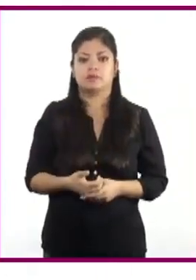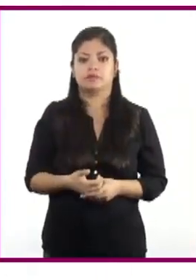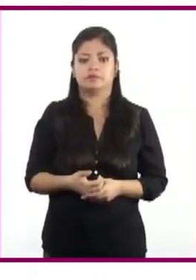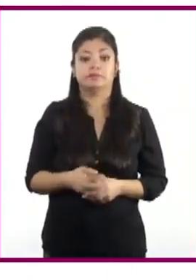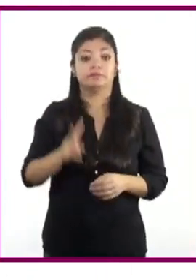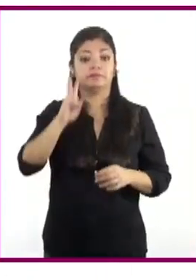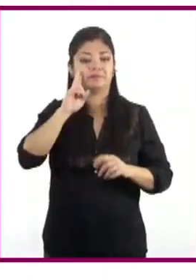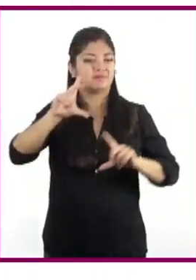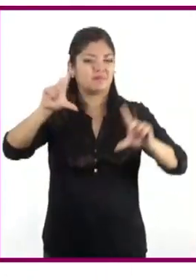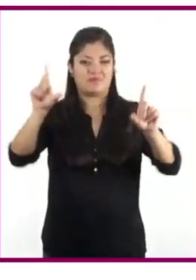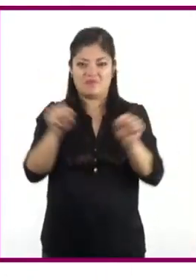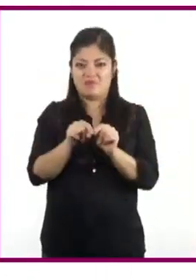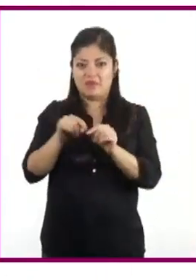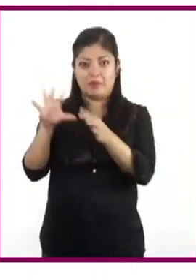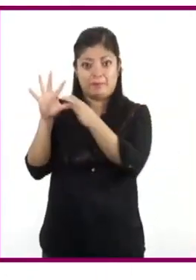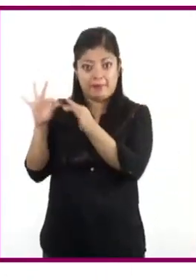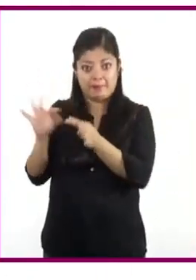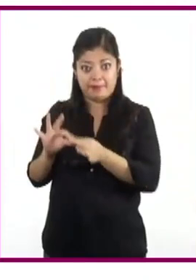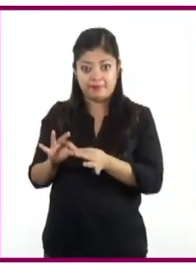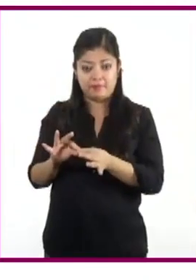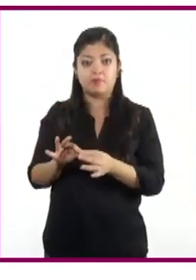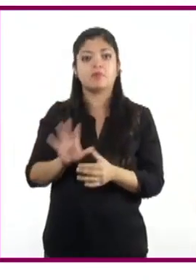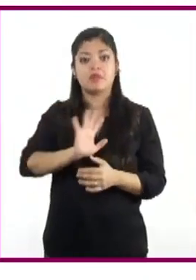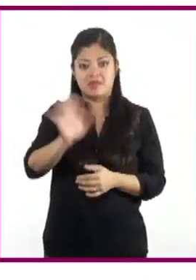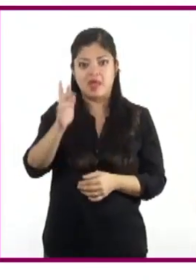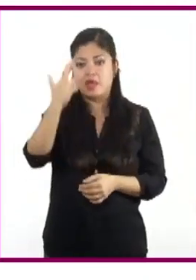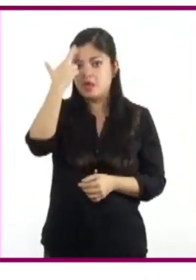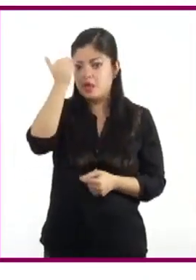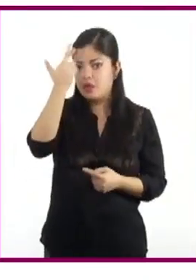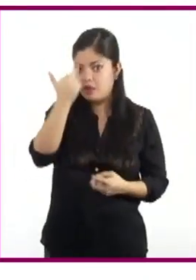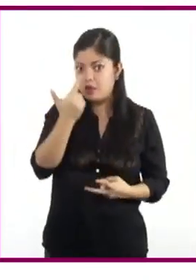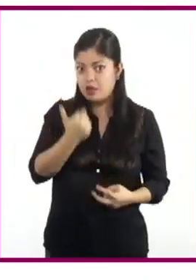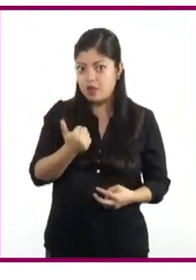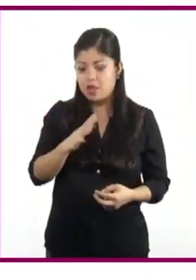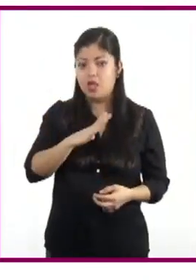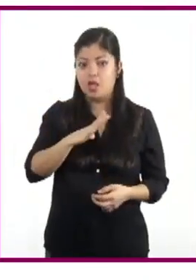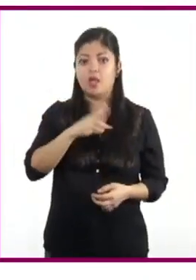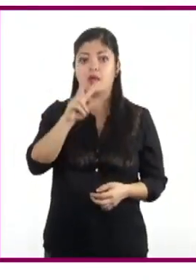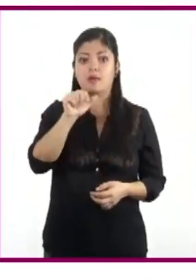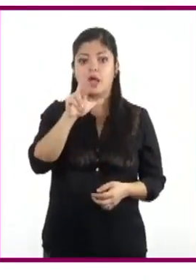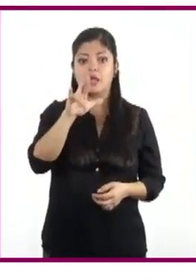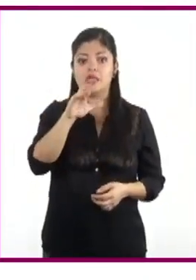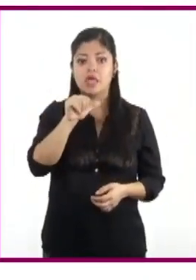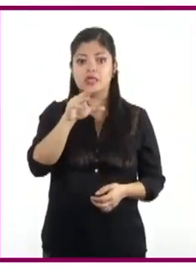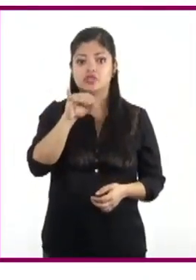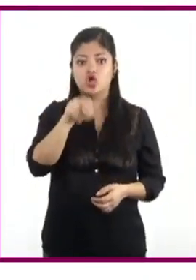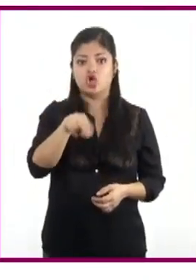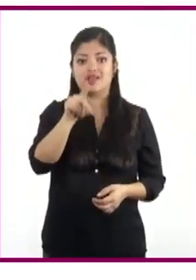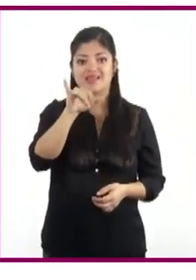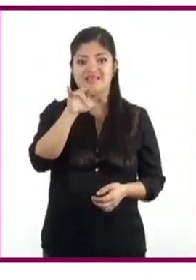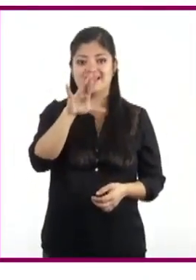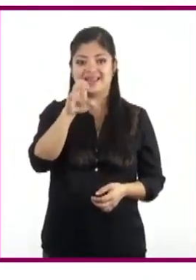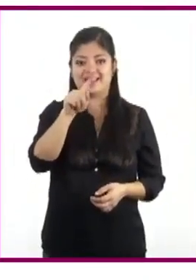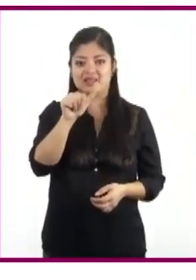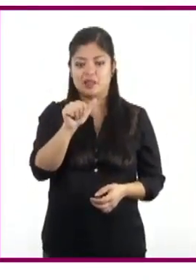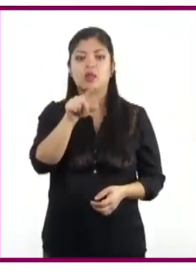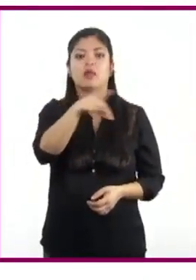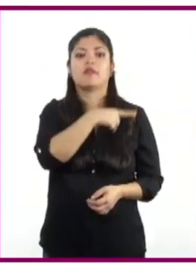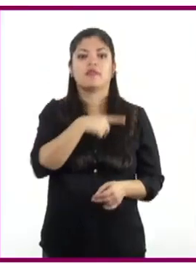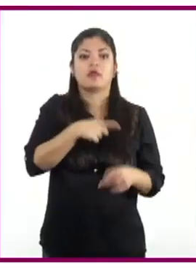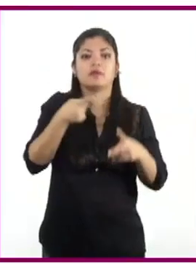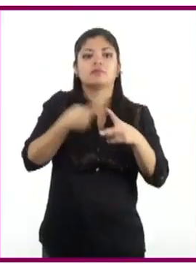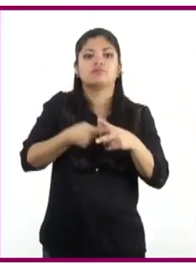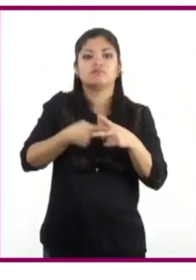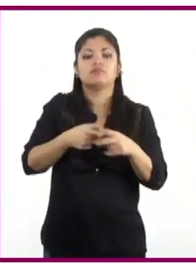conclusión, una vez que se reconoce que la situación tiene una relación de variación directa, únicamente se tiene que calcular